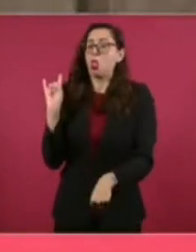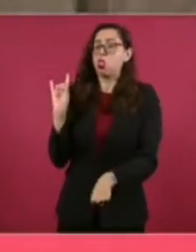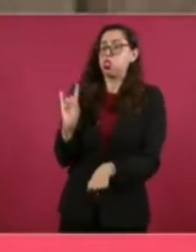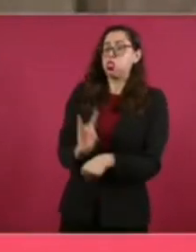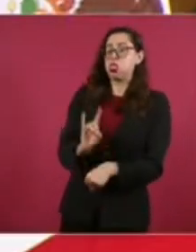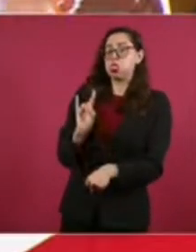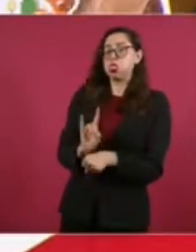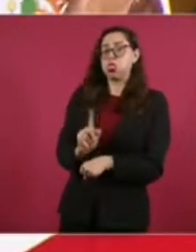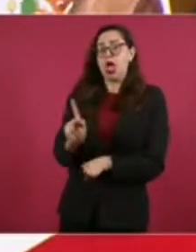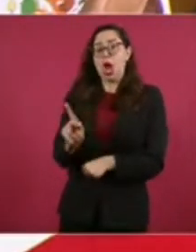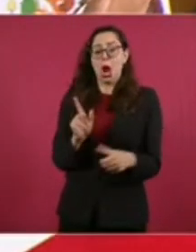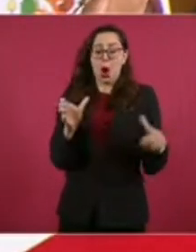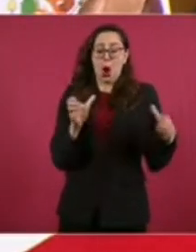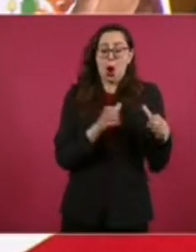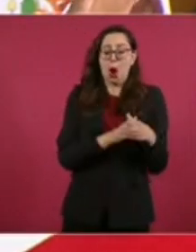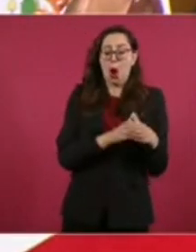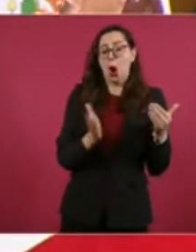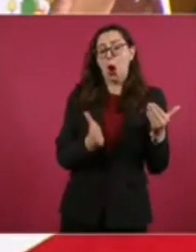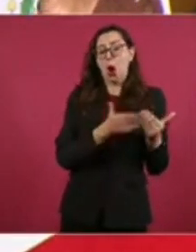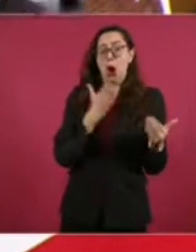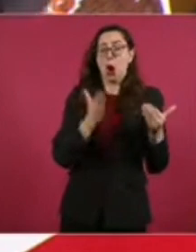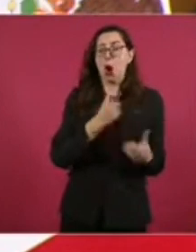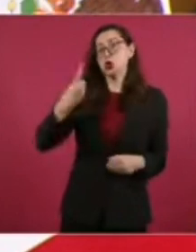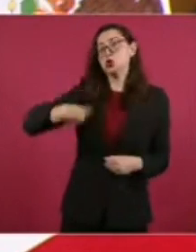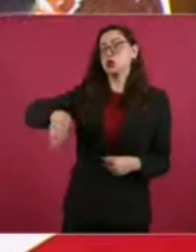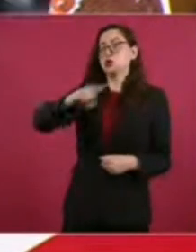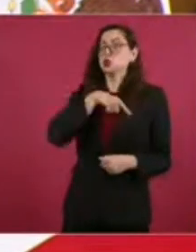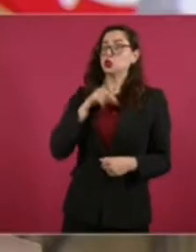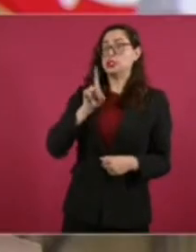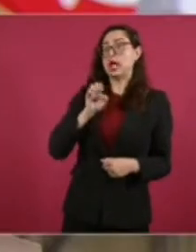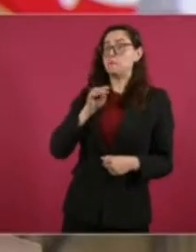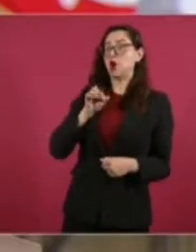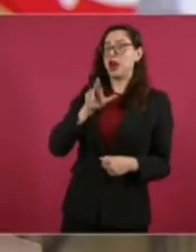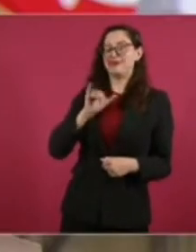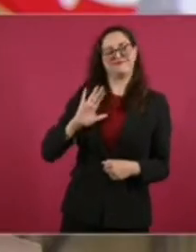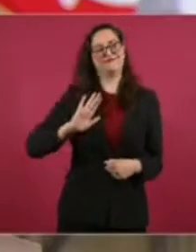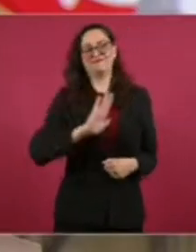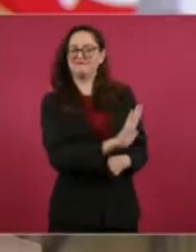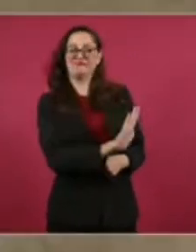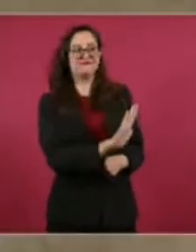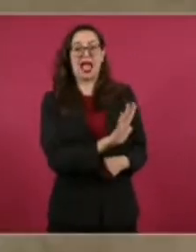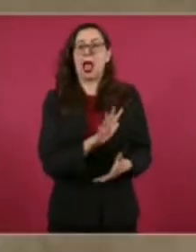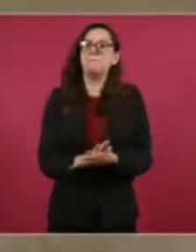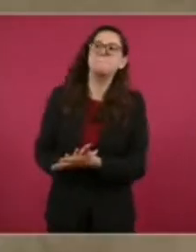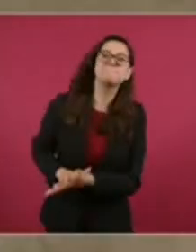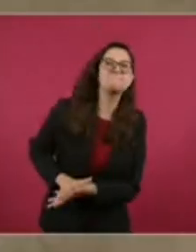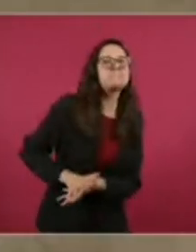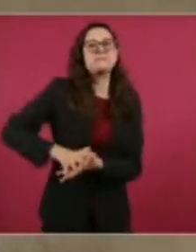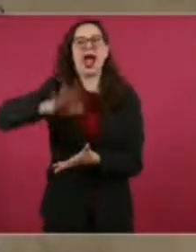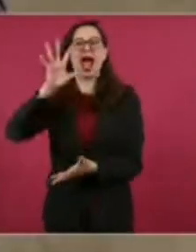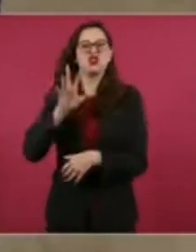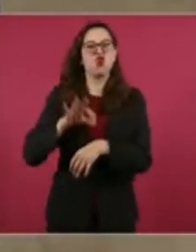oligarquía con fachada de democracia. Democracia verdadera,